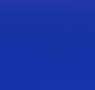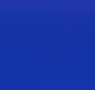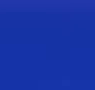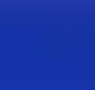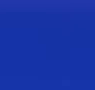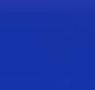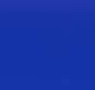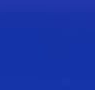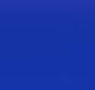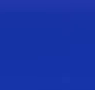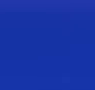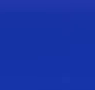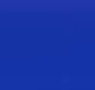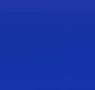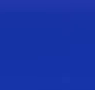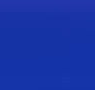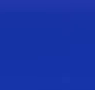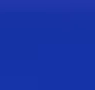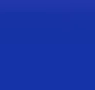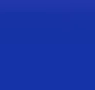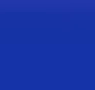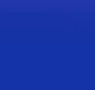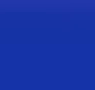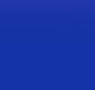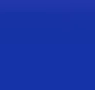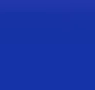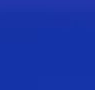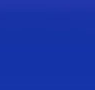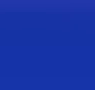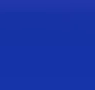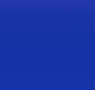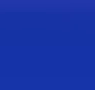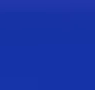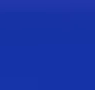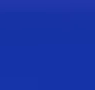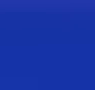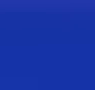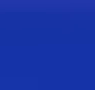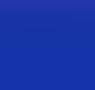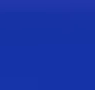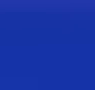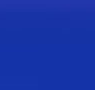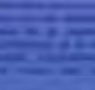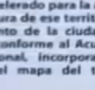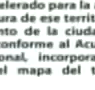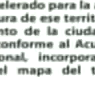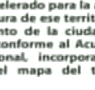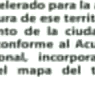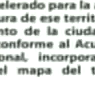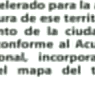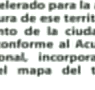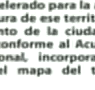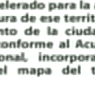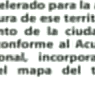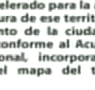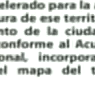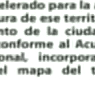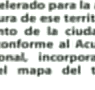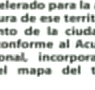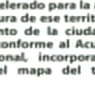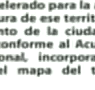la atención integral a la población actual y futura de este territorio que incluye, entre otros, el otorgamiento